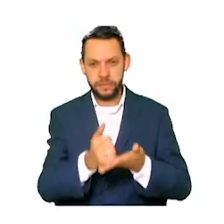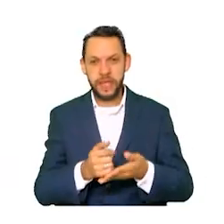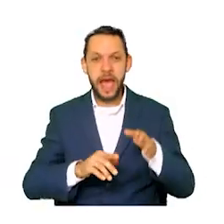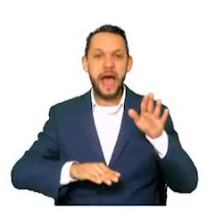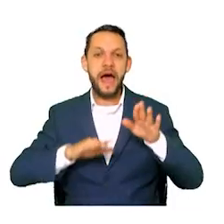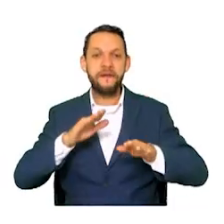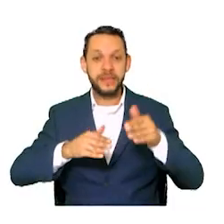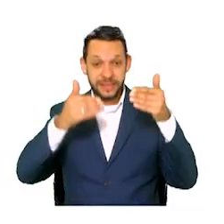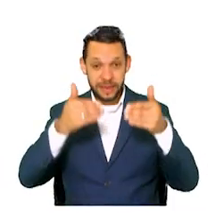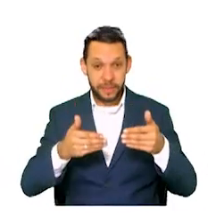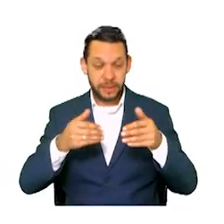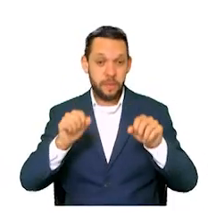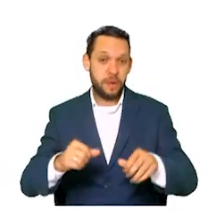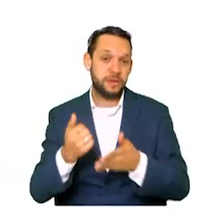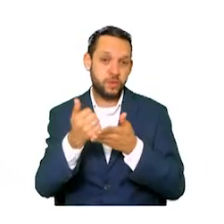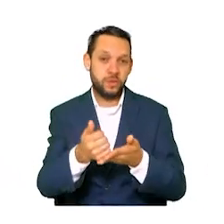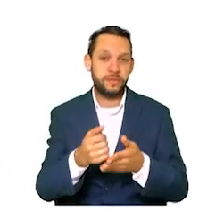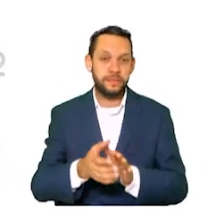vida.